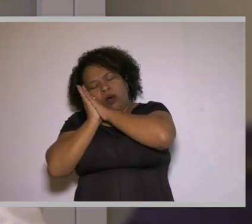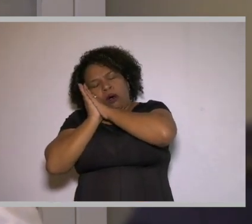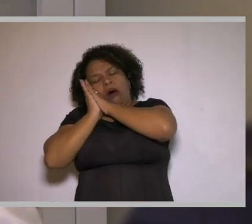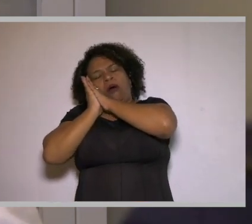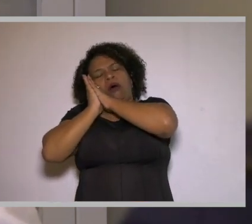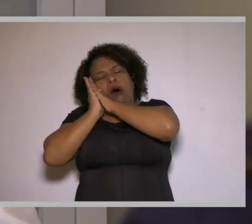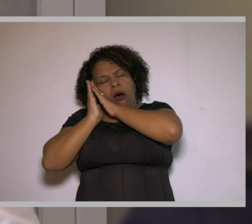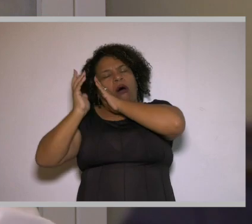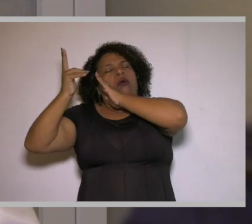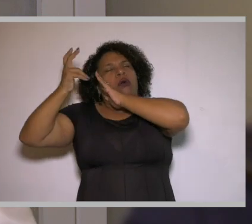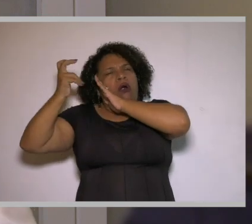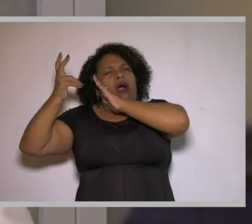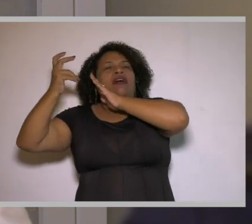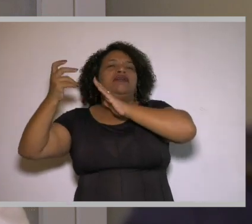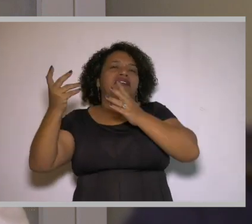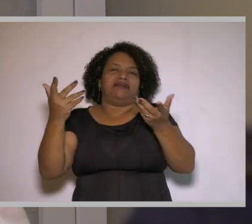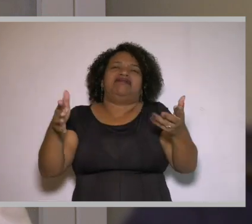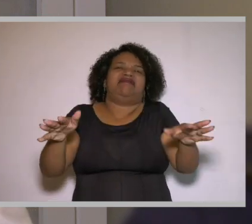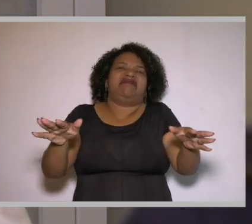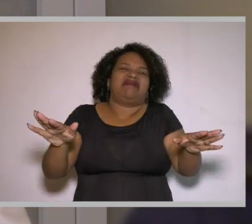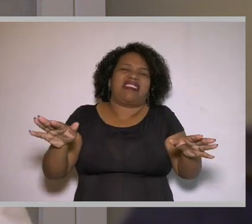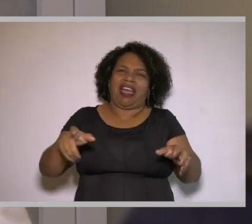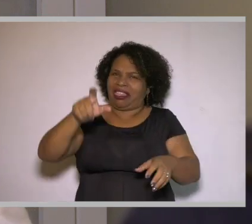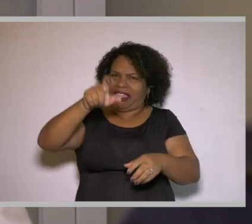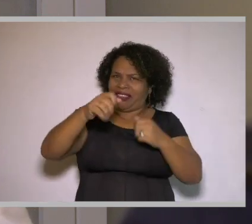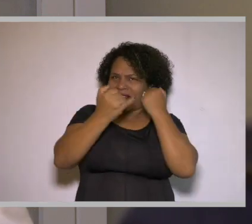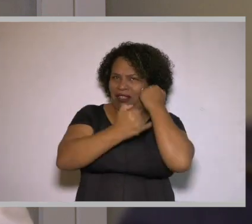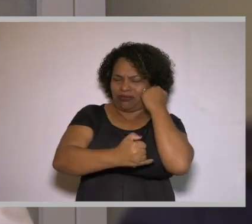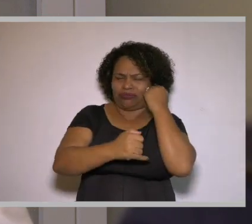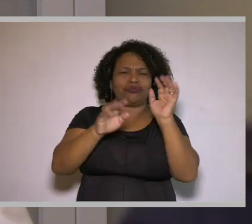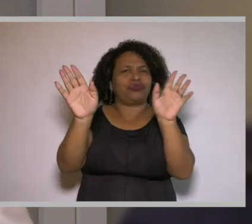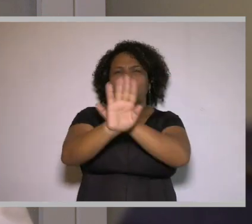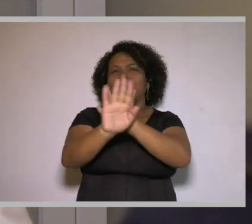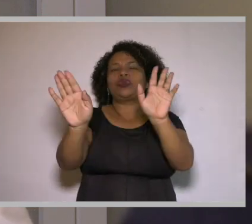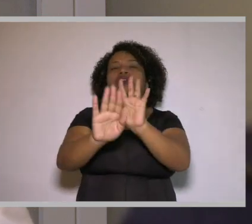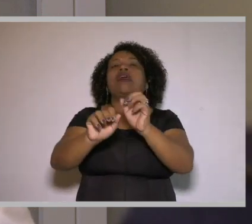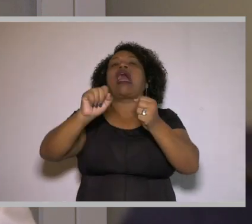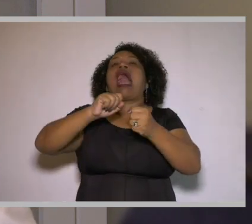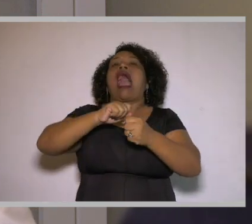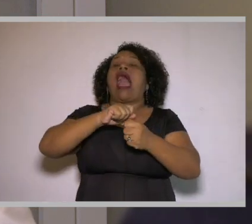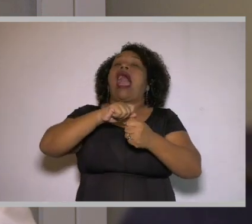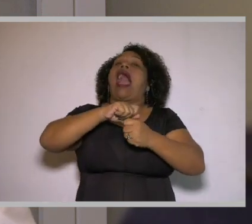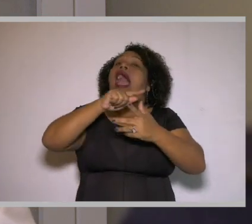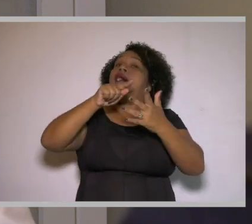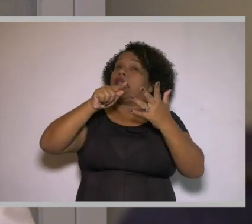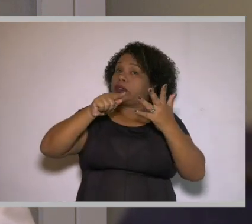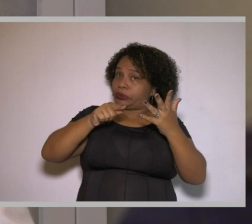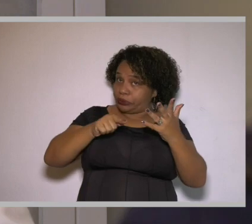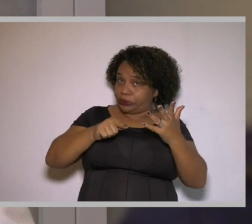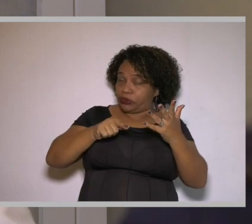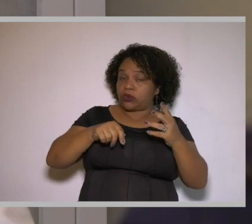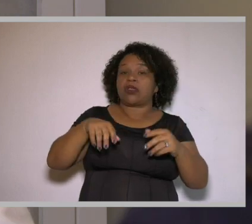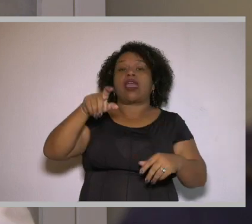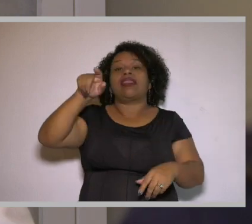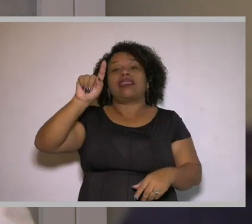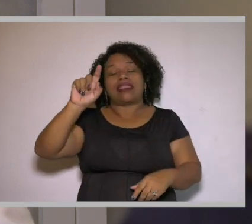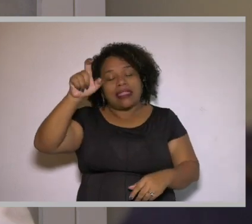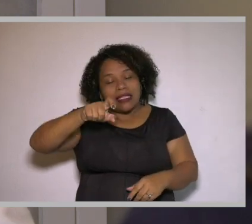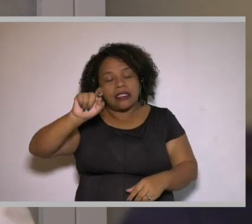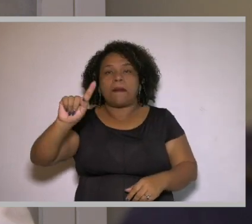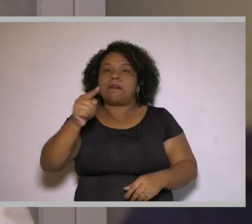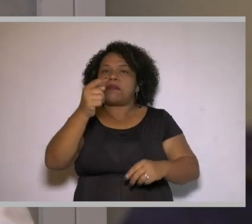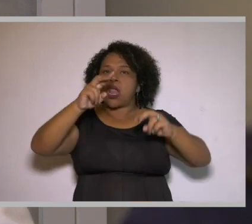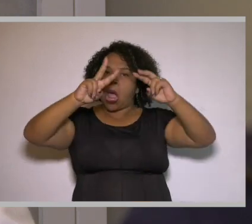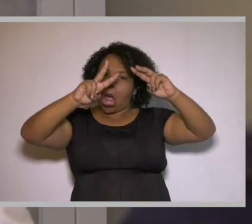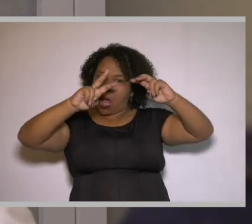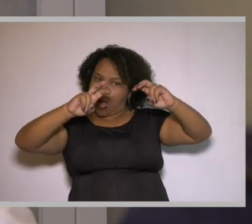completo, simplemente que tienen un sonido al dormir. Esos son pacientes roncadores crónicos que no tienen condiciones para